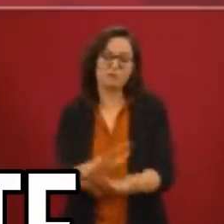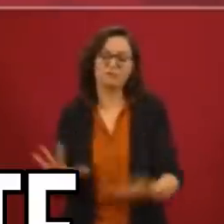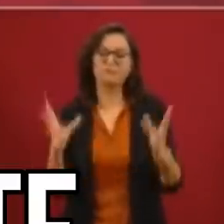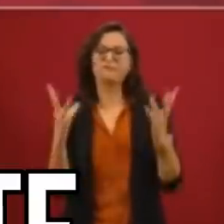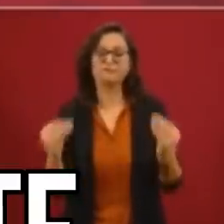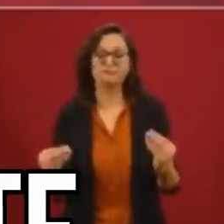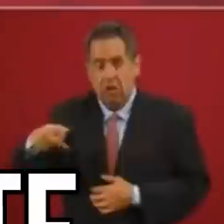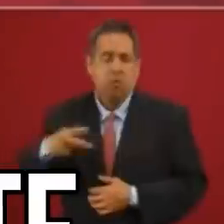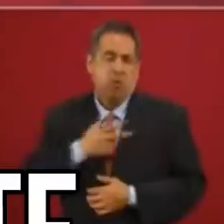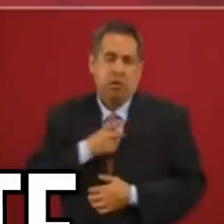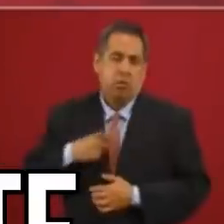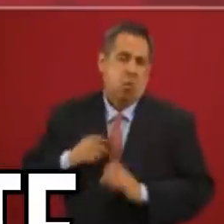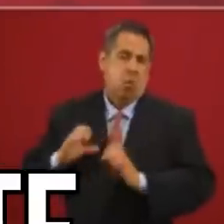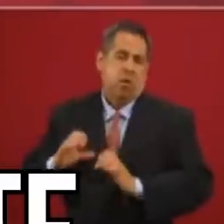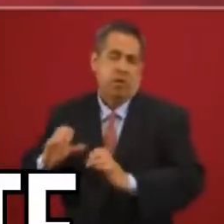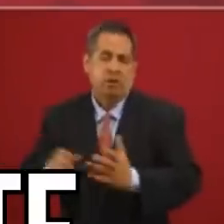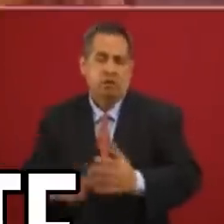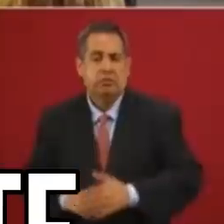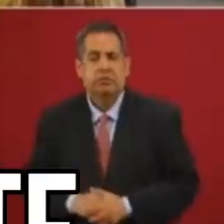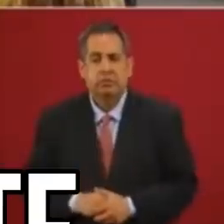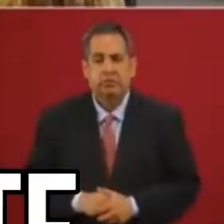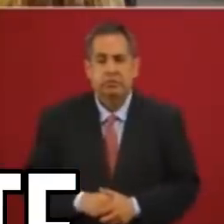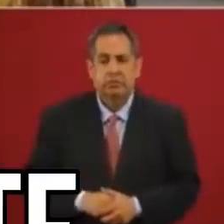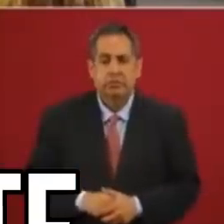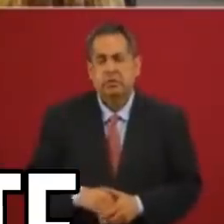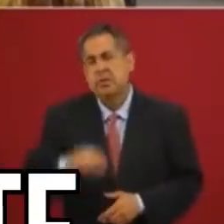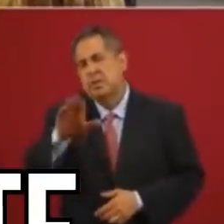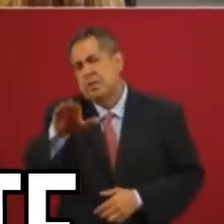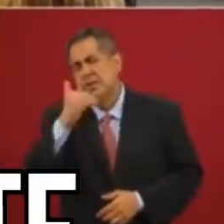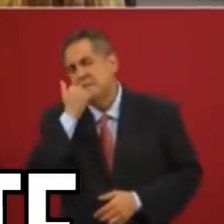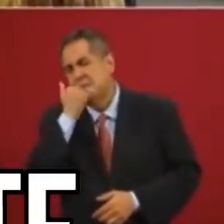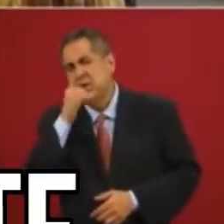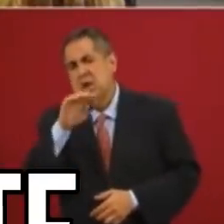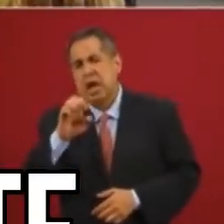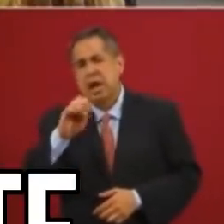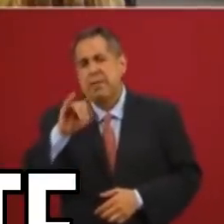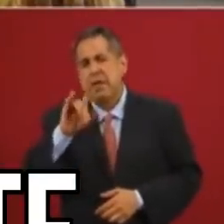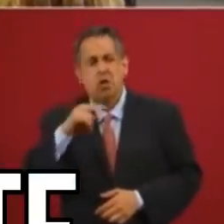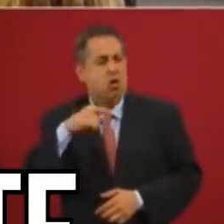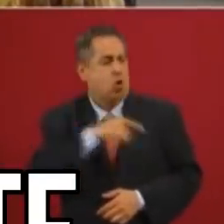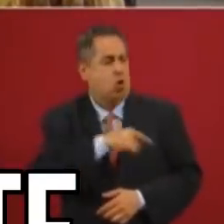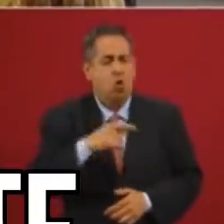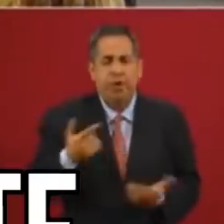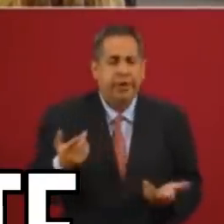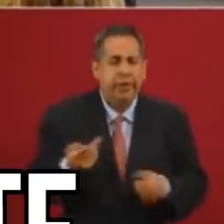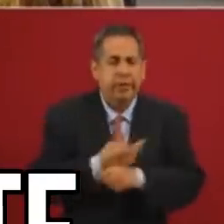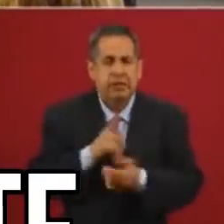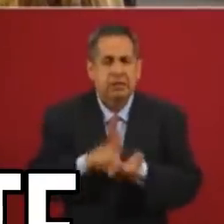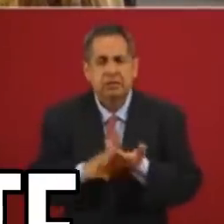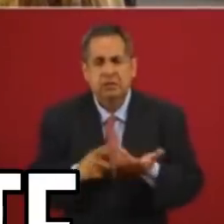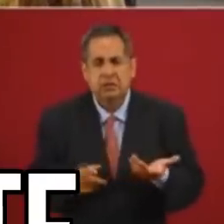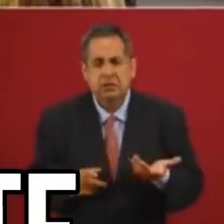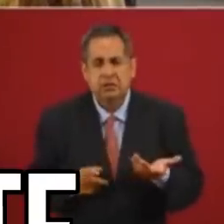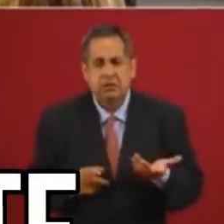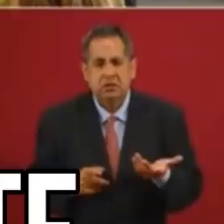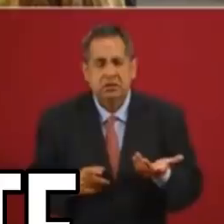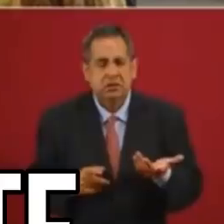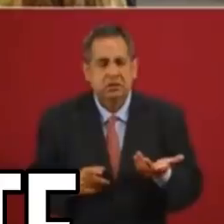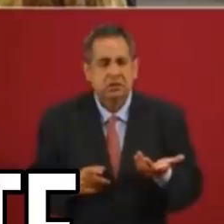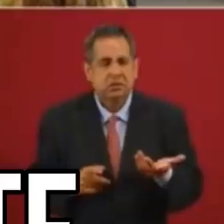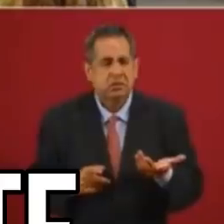mucha. Pero en ese sentido, en el caso de Emilio Lozoya, ¿cuál es el estatus, presidente? Y obviamente Pues eso ha